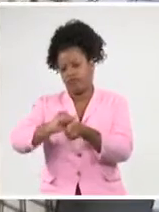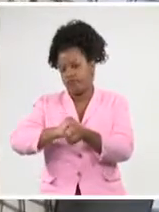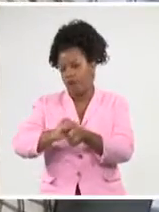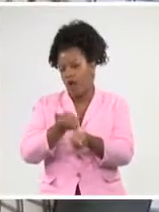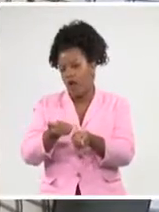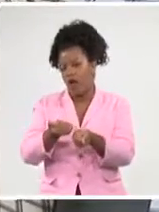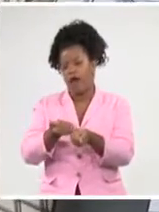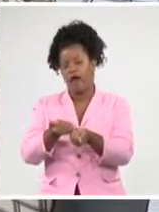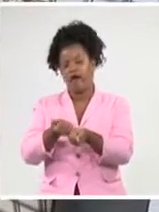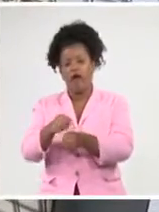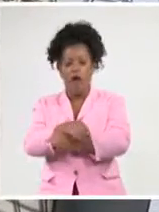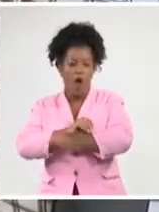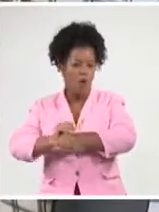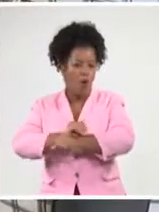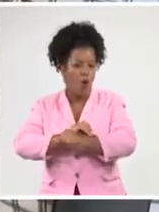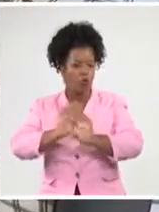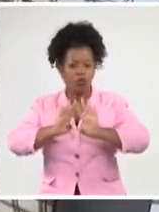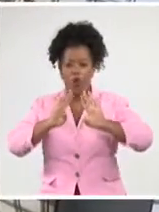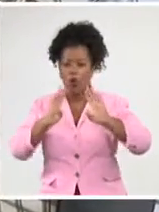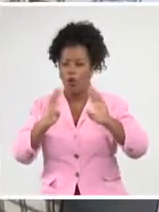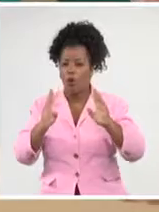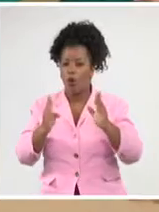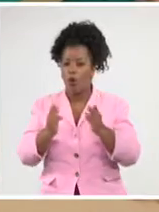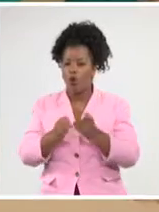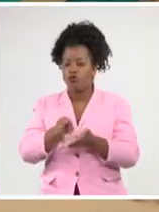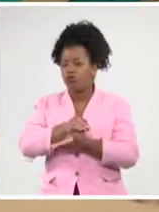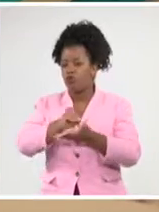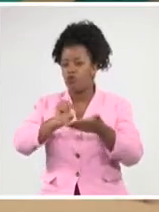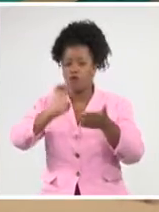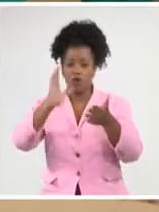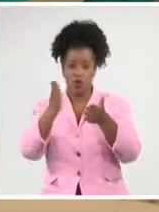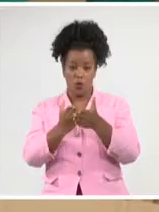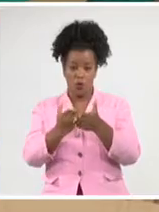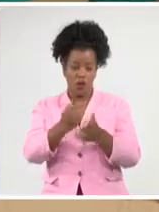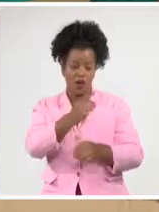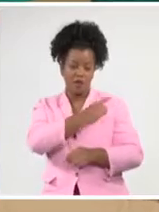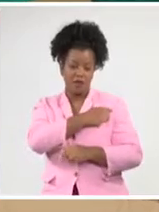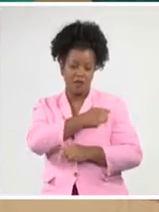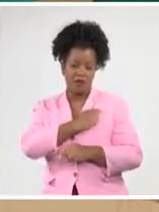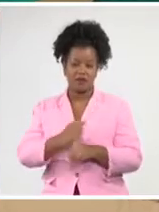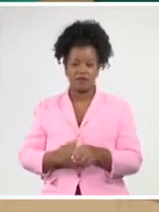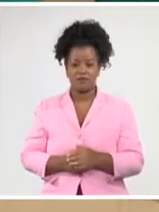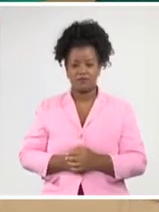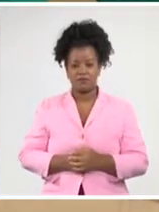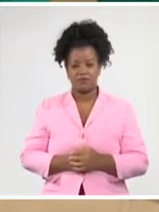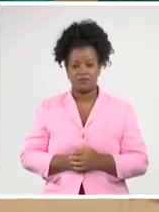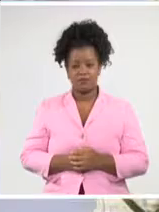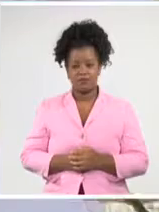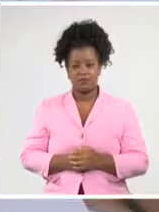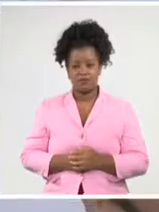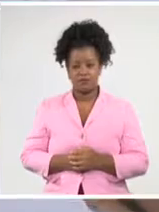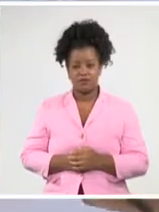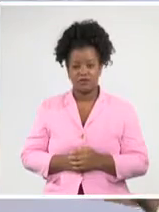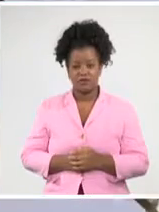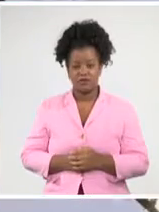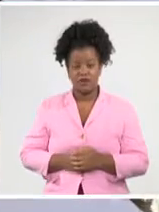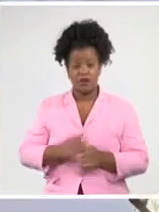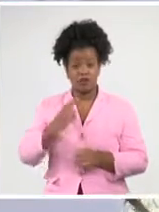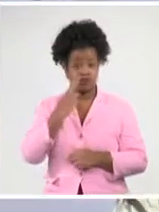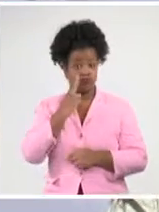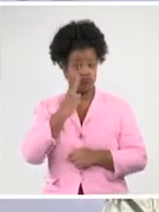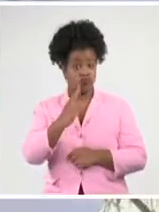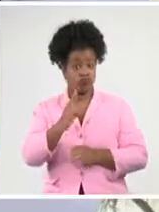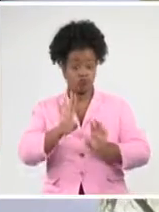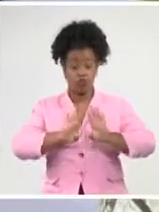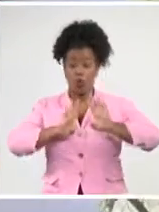Hospital Pediátrico Provincial José Martí, ubicado en la Escuela Primaria Federico Engels. El reconocimiento a todos ustedes,